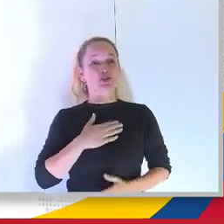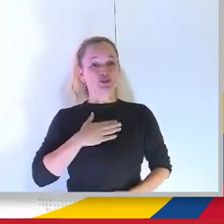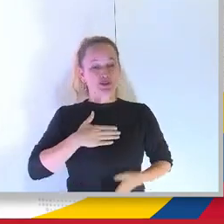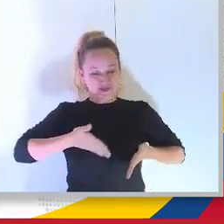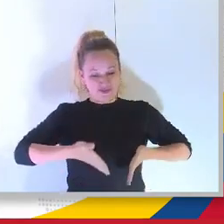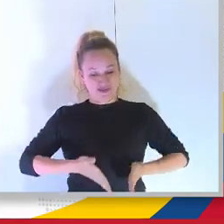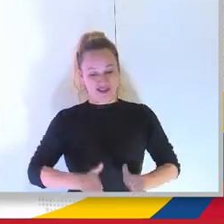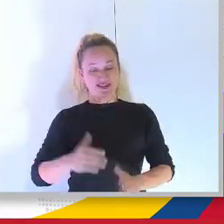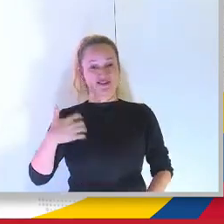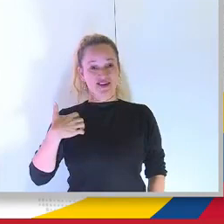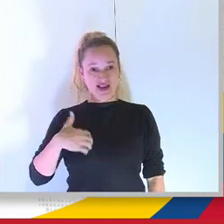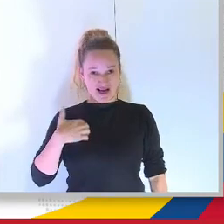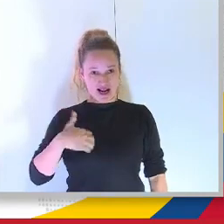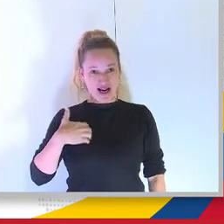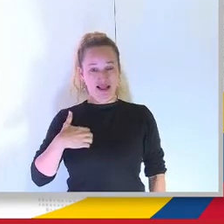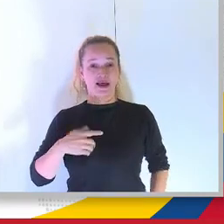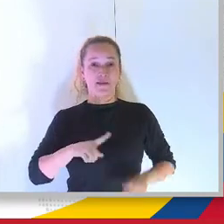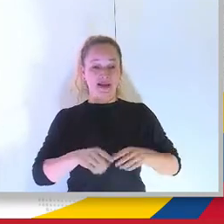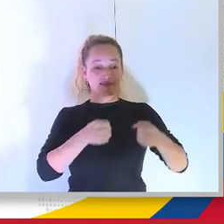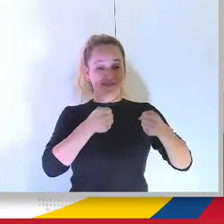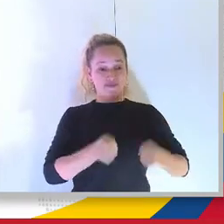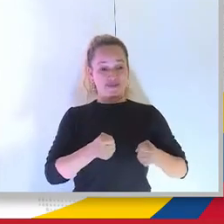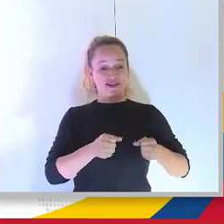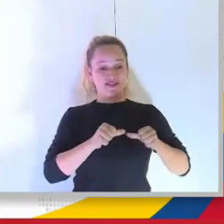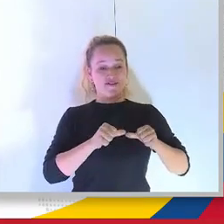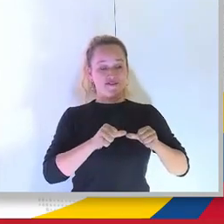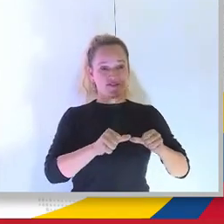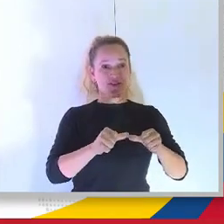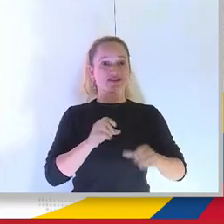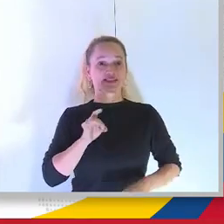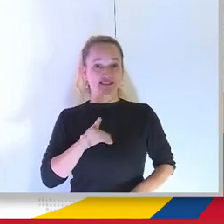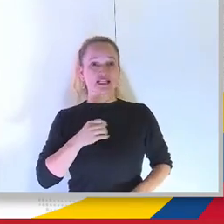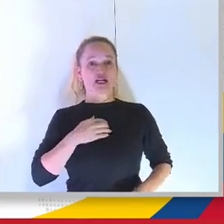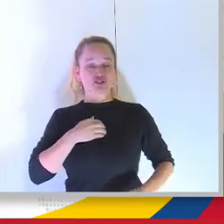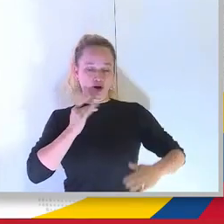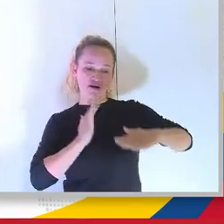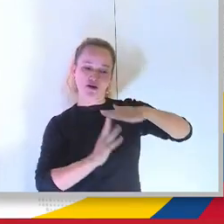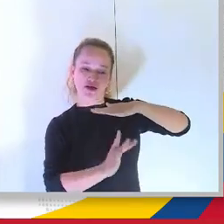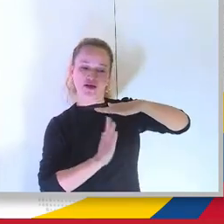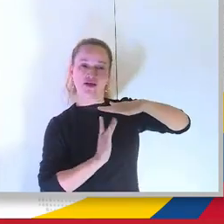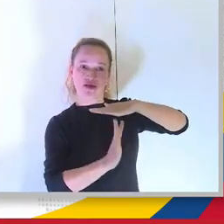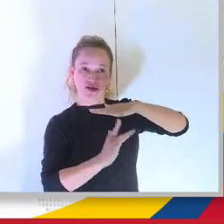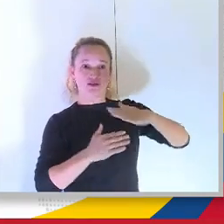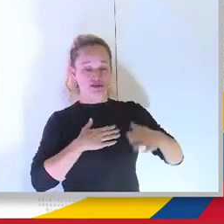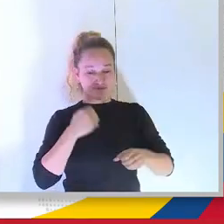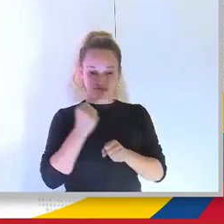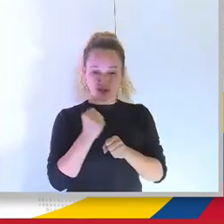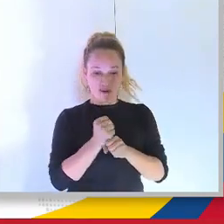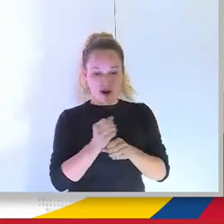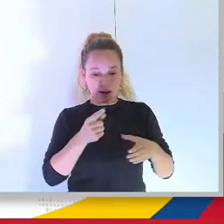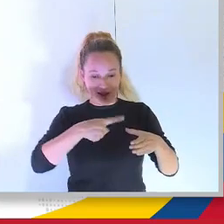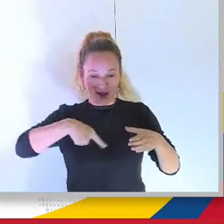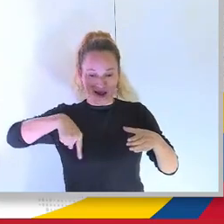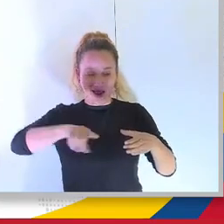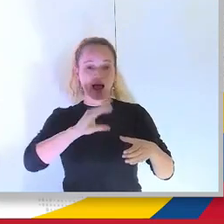argentina, vivo en Chile, soy inmigrante y, bueno, trabajo en el grupo de trabajo de